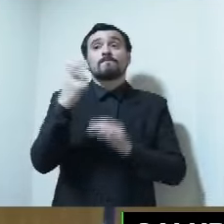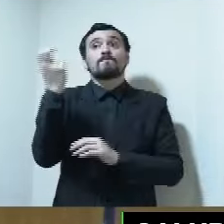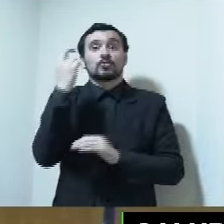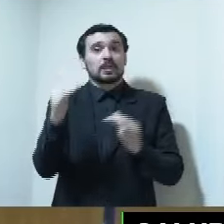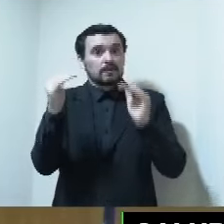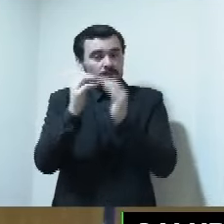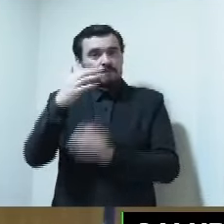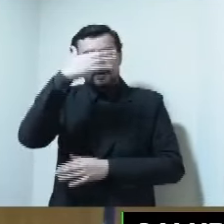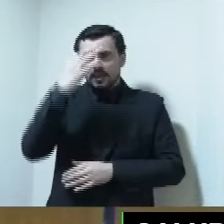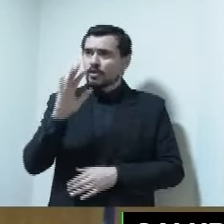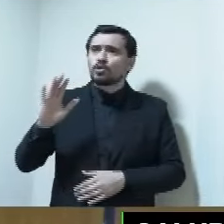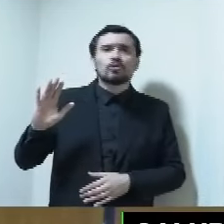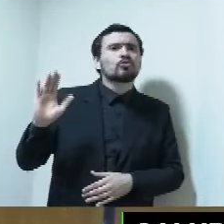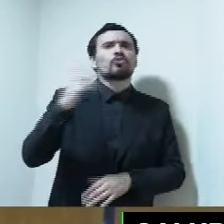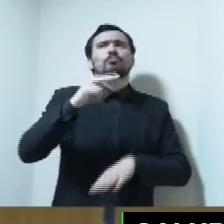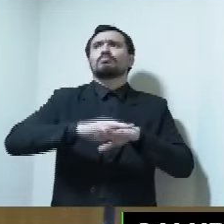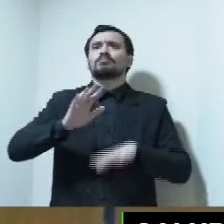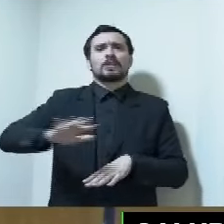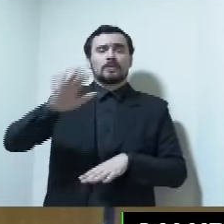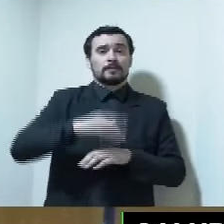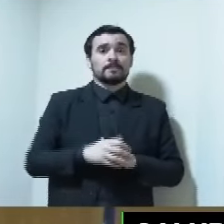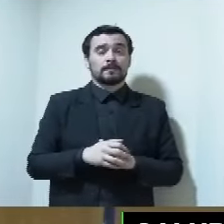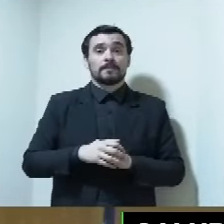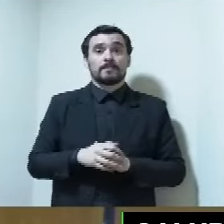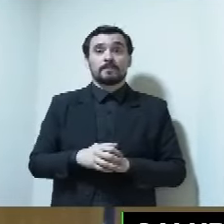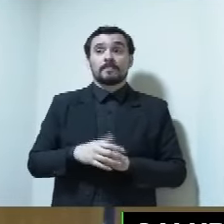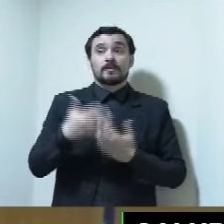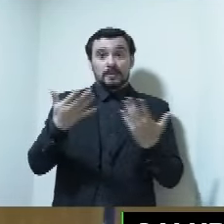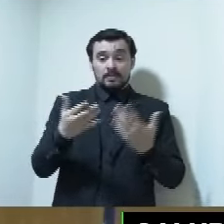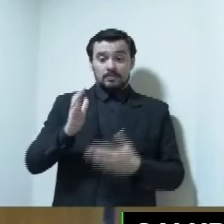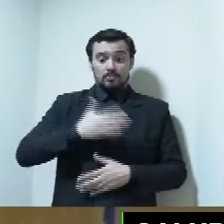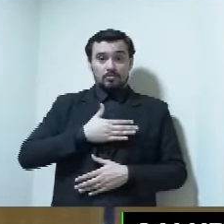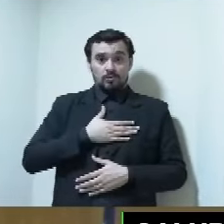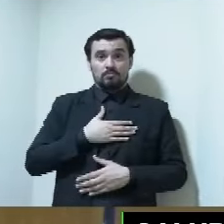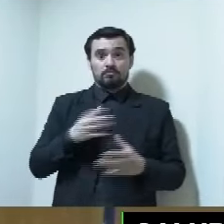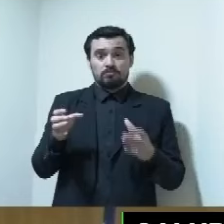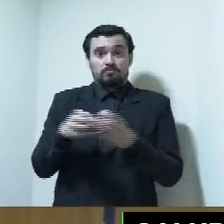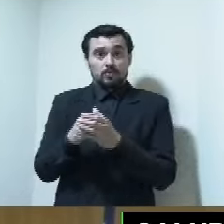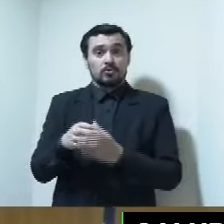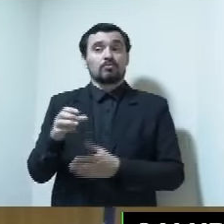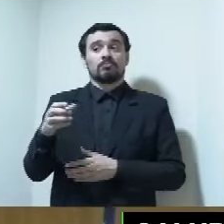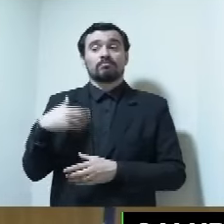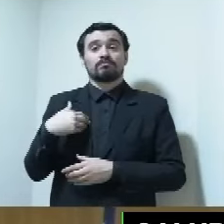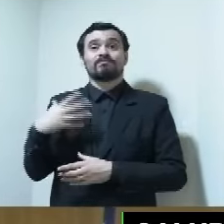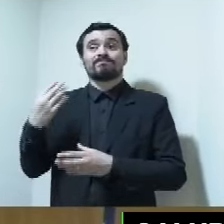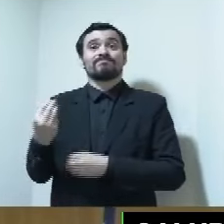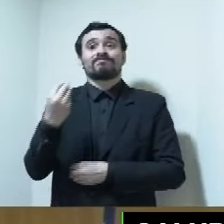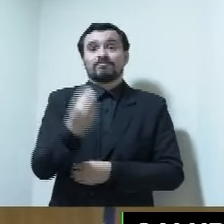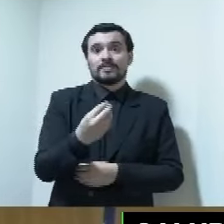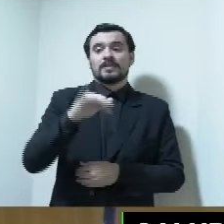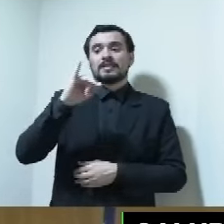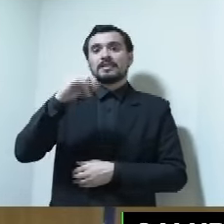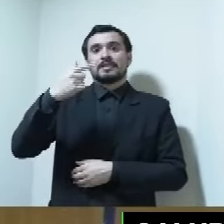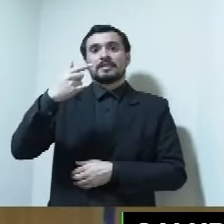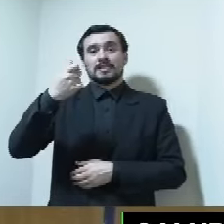igualdad real de todos los habitantes de la República. La doctrina de mi partido, desde las señeras intervenciones de Ignacio Apane